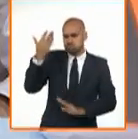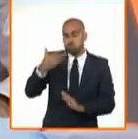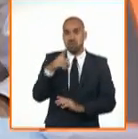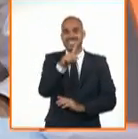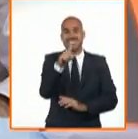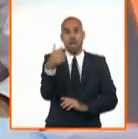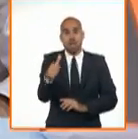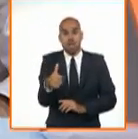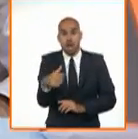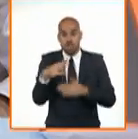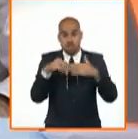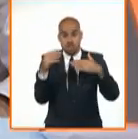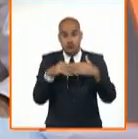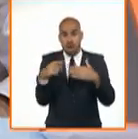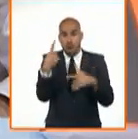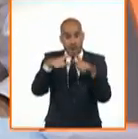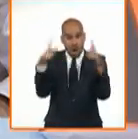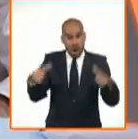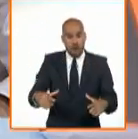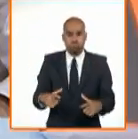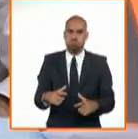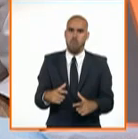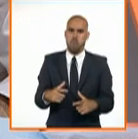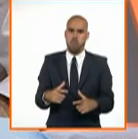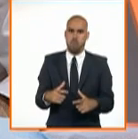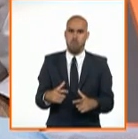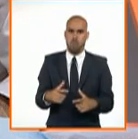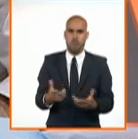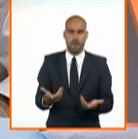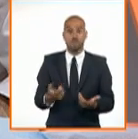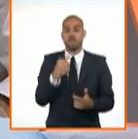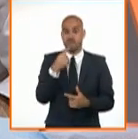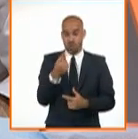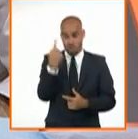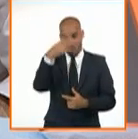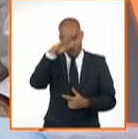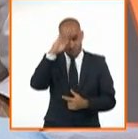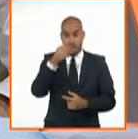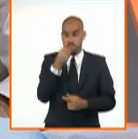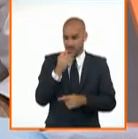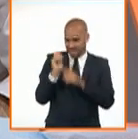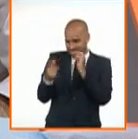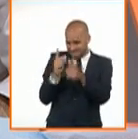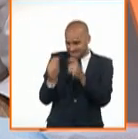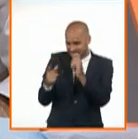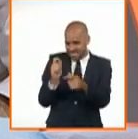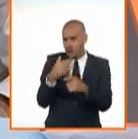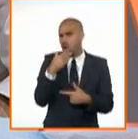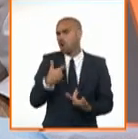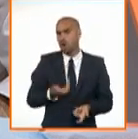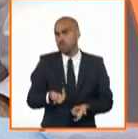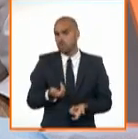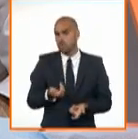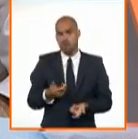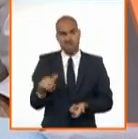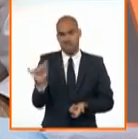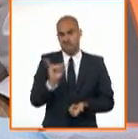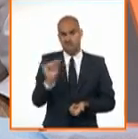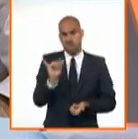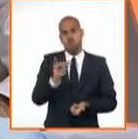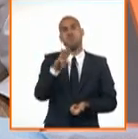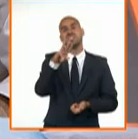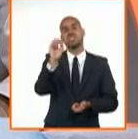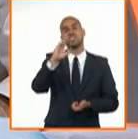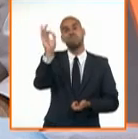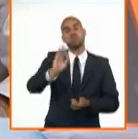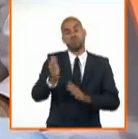combustible y a eso sí se le suma que a nuestro país para poder adquirir estos combustibles tenemos que tiene que pagar casi un 30 por ciento superior